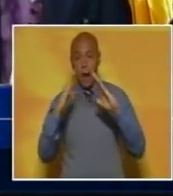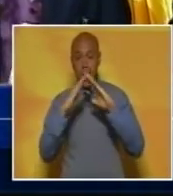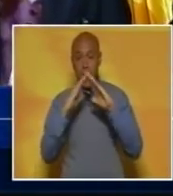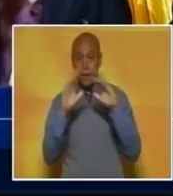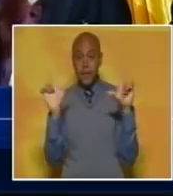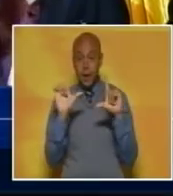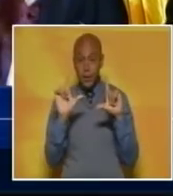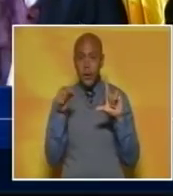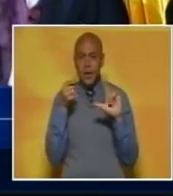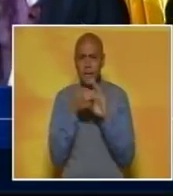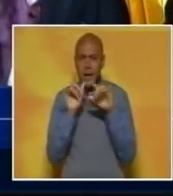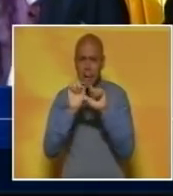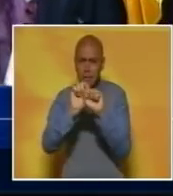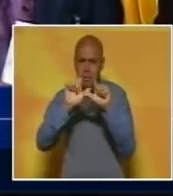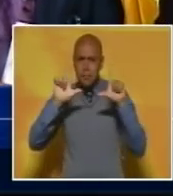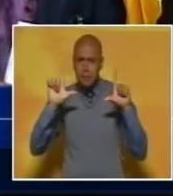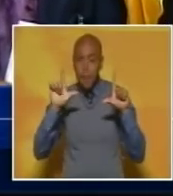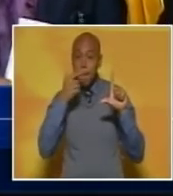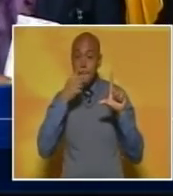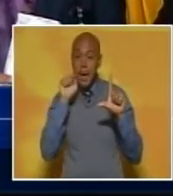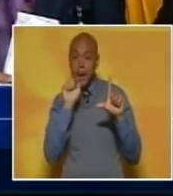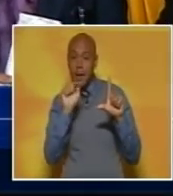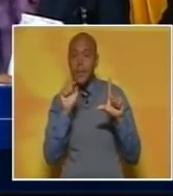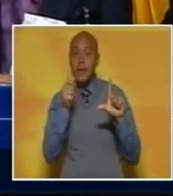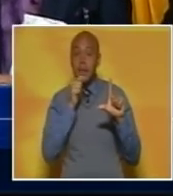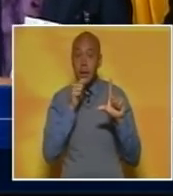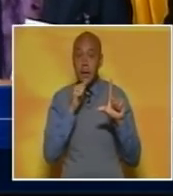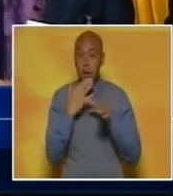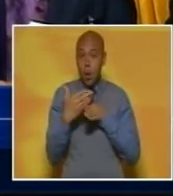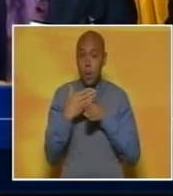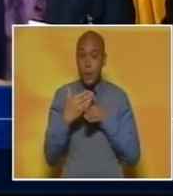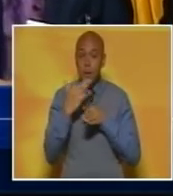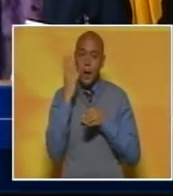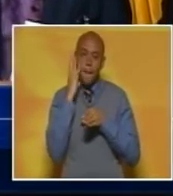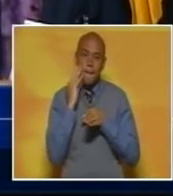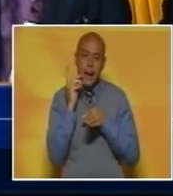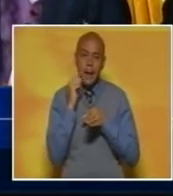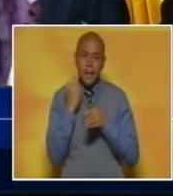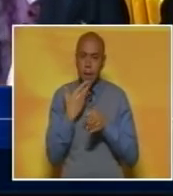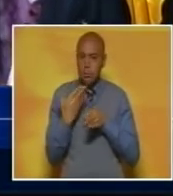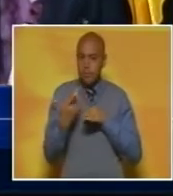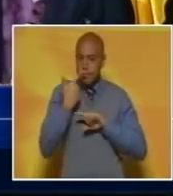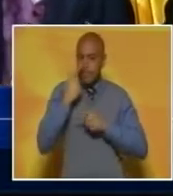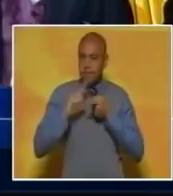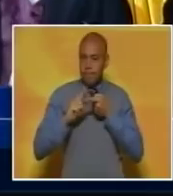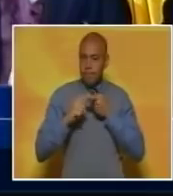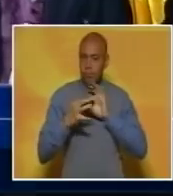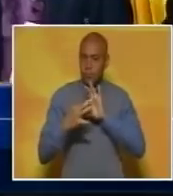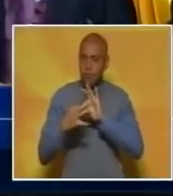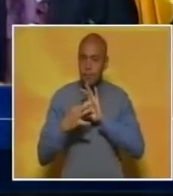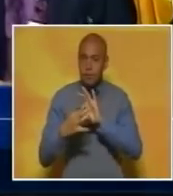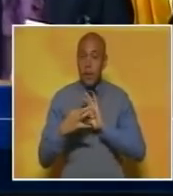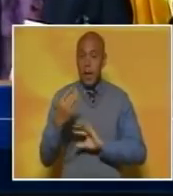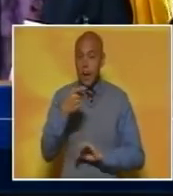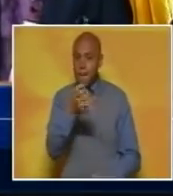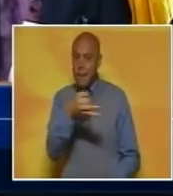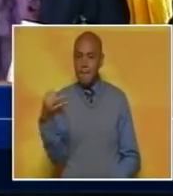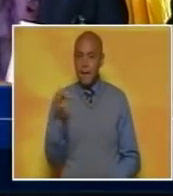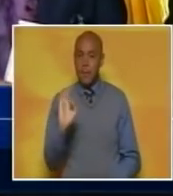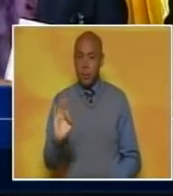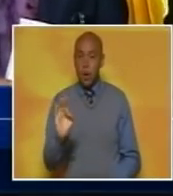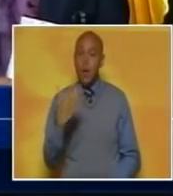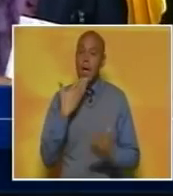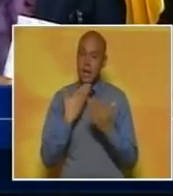esa ventanita y compartir este calor de la perfecta compañía. Gracias